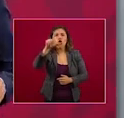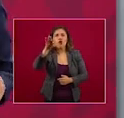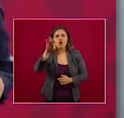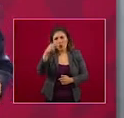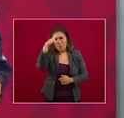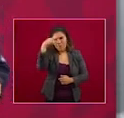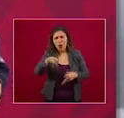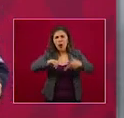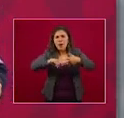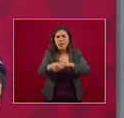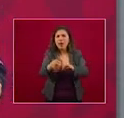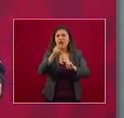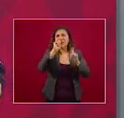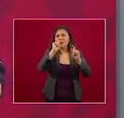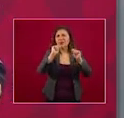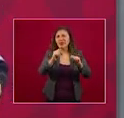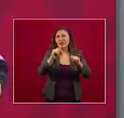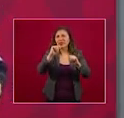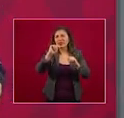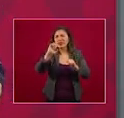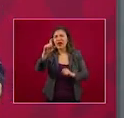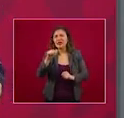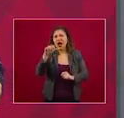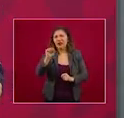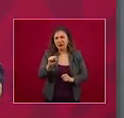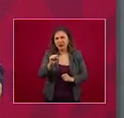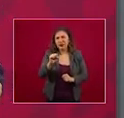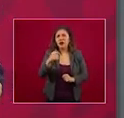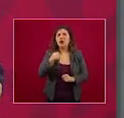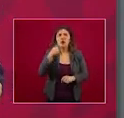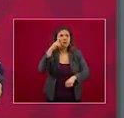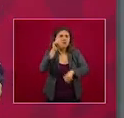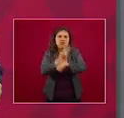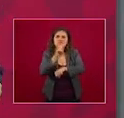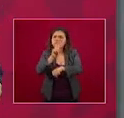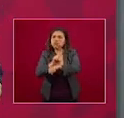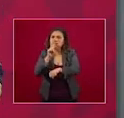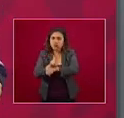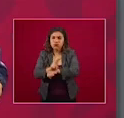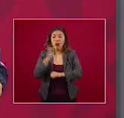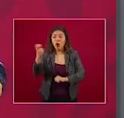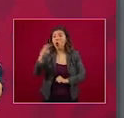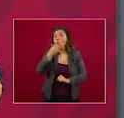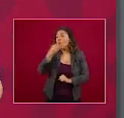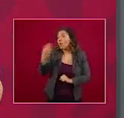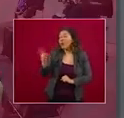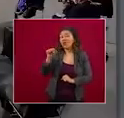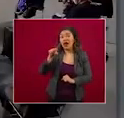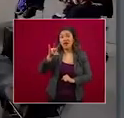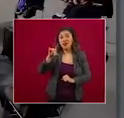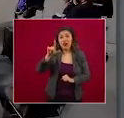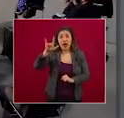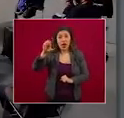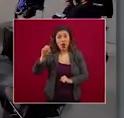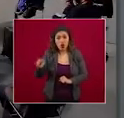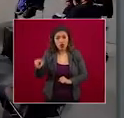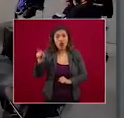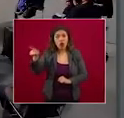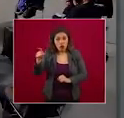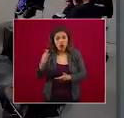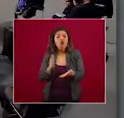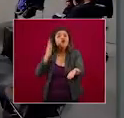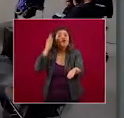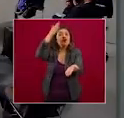por Texas, le hemos estado dando seguimiento. David León se